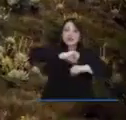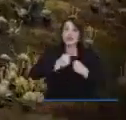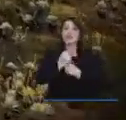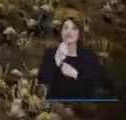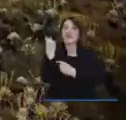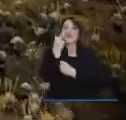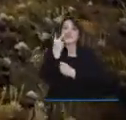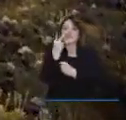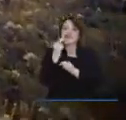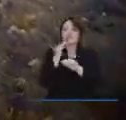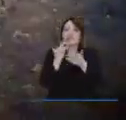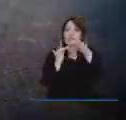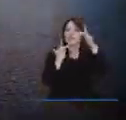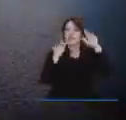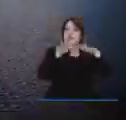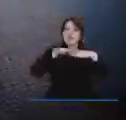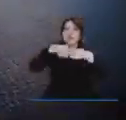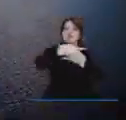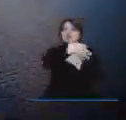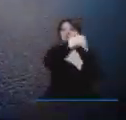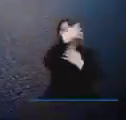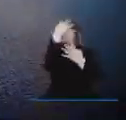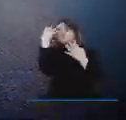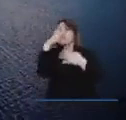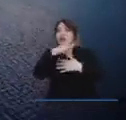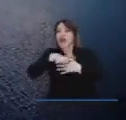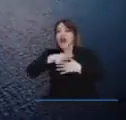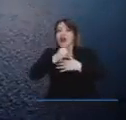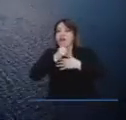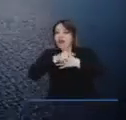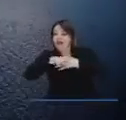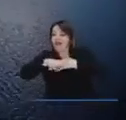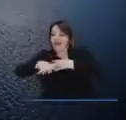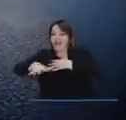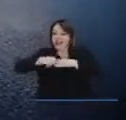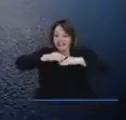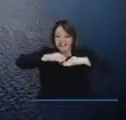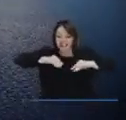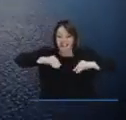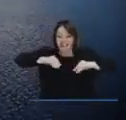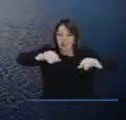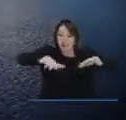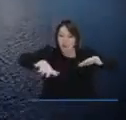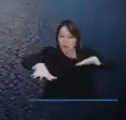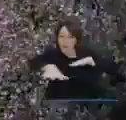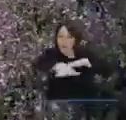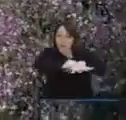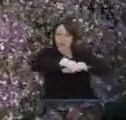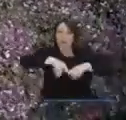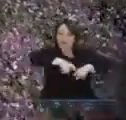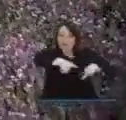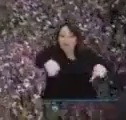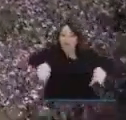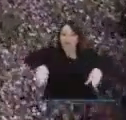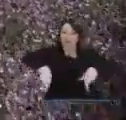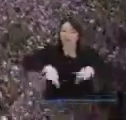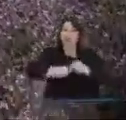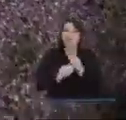verde predomina. El agua fluye y la tierra palpita. Lugares donde el campo